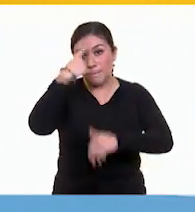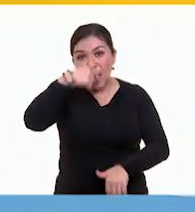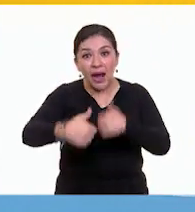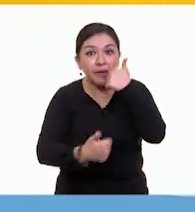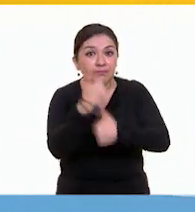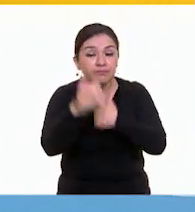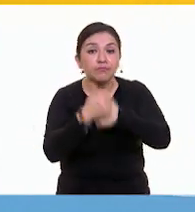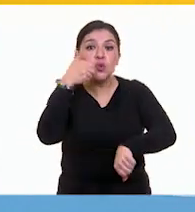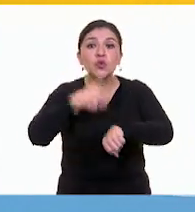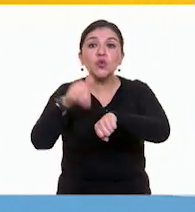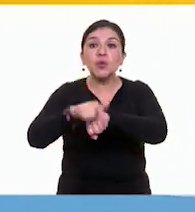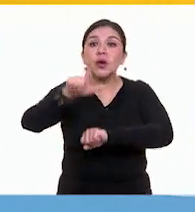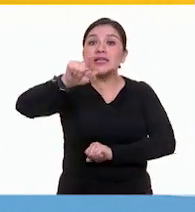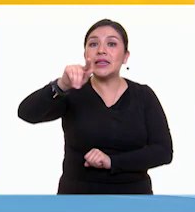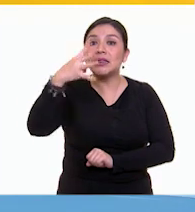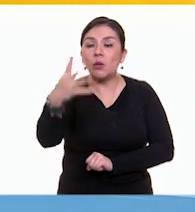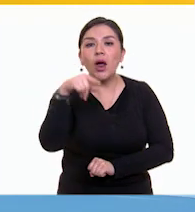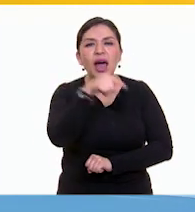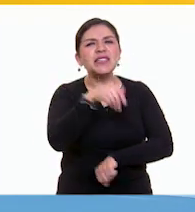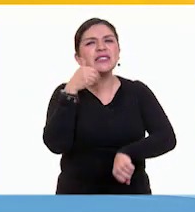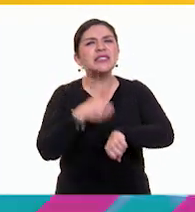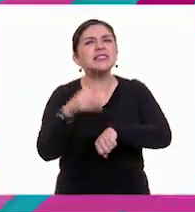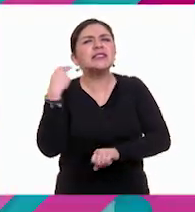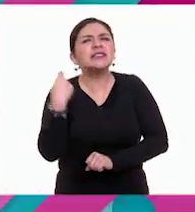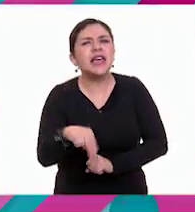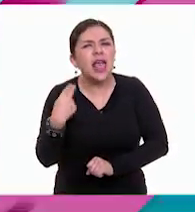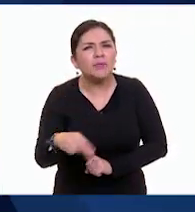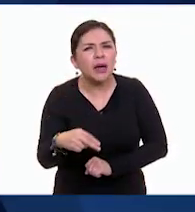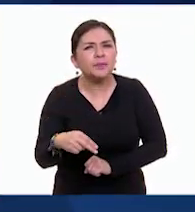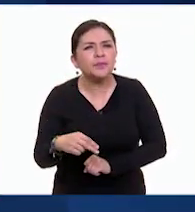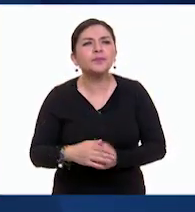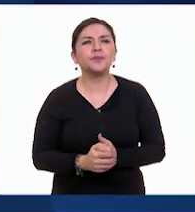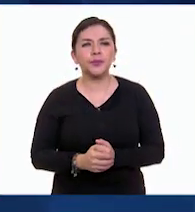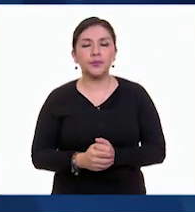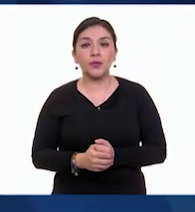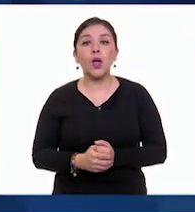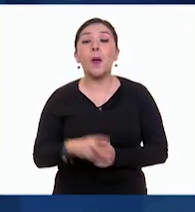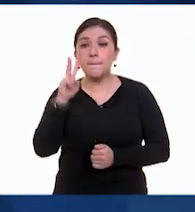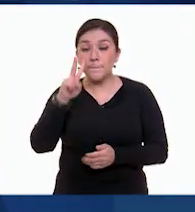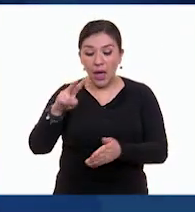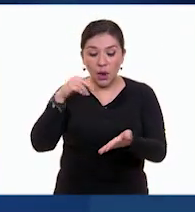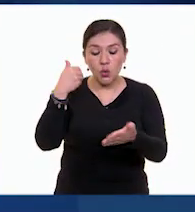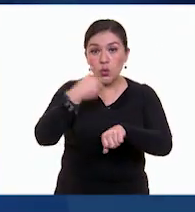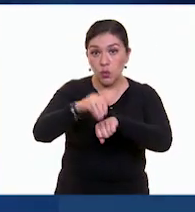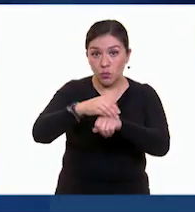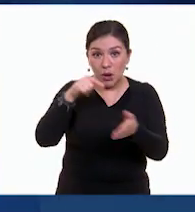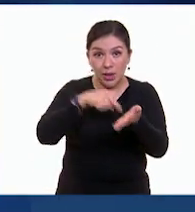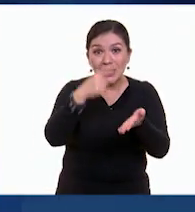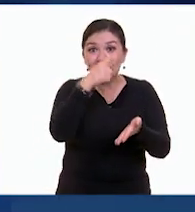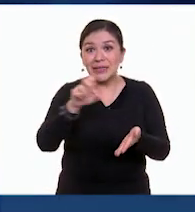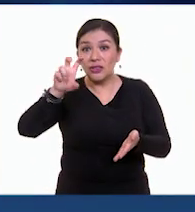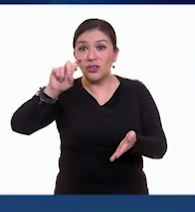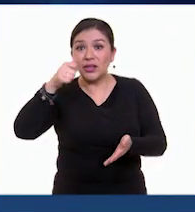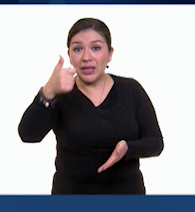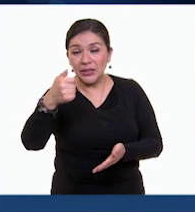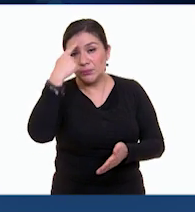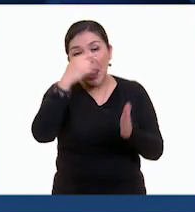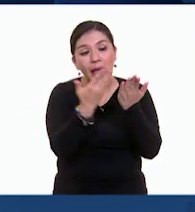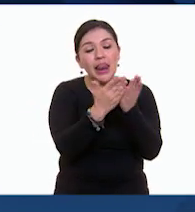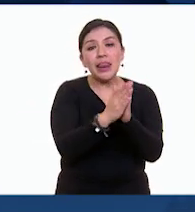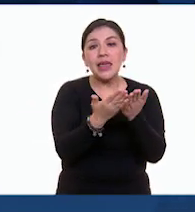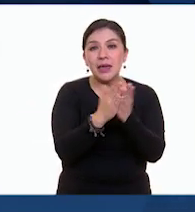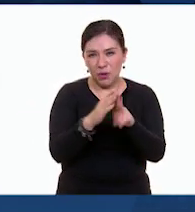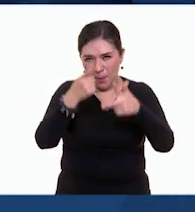desafío 74, llamado Sin cortes, que se encuentra en la página 136 del libro de